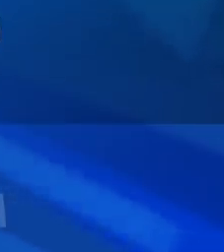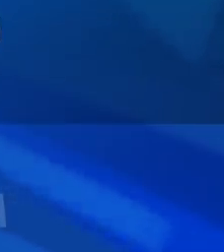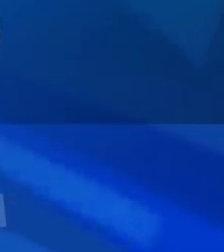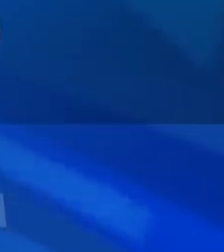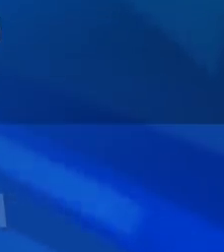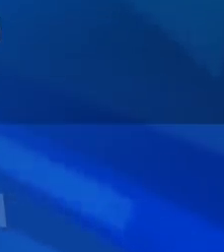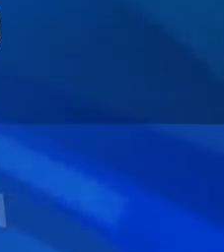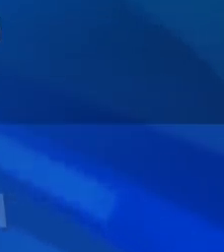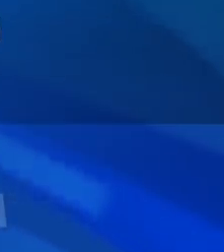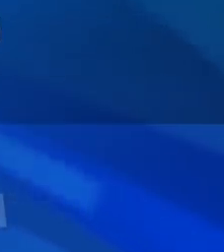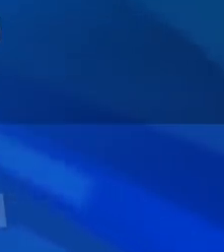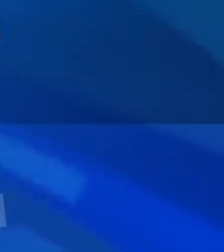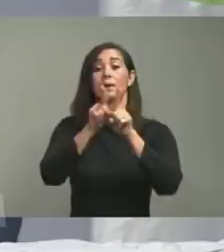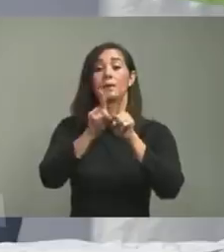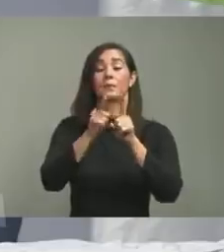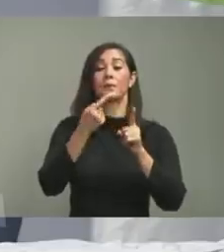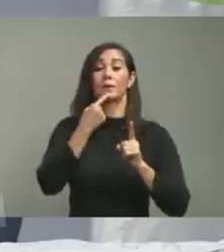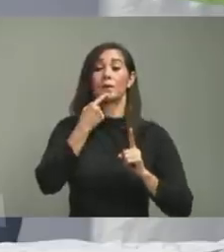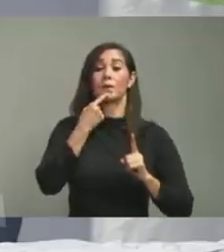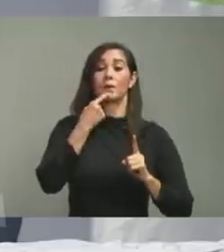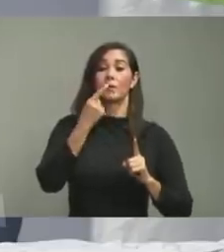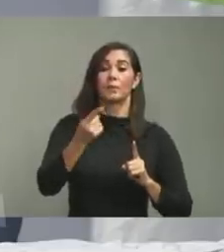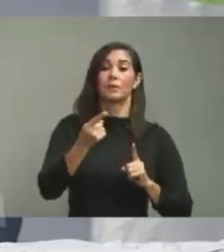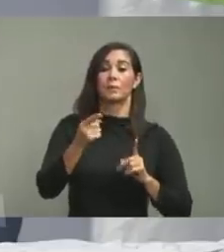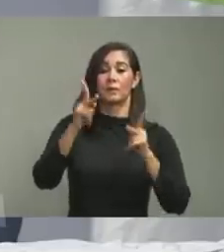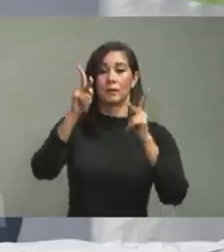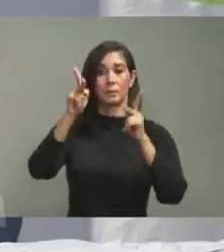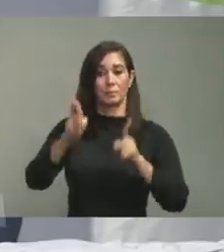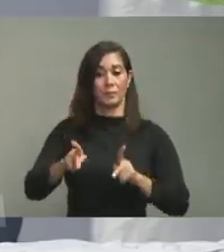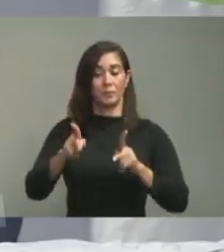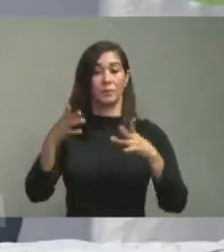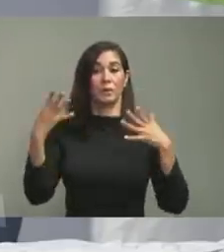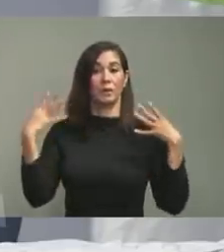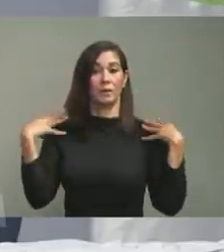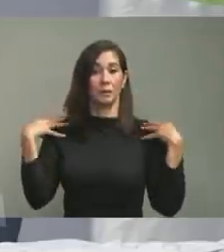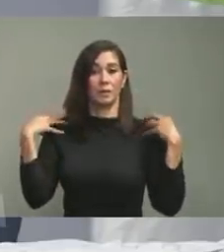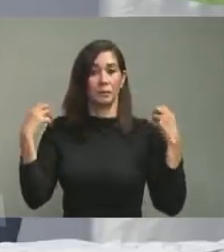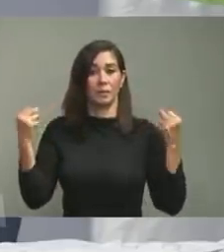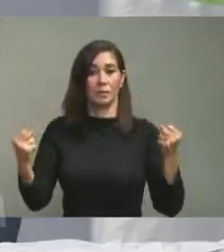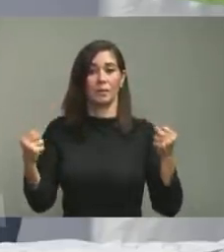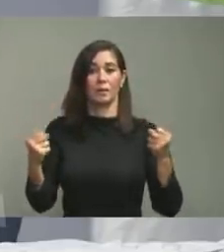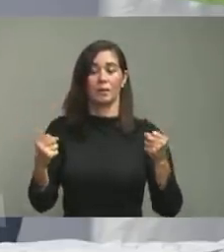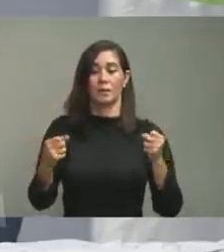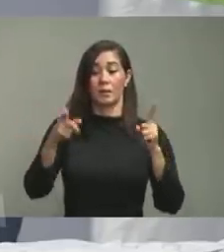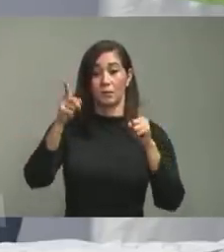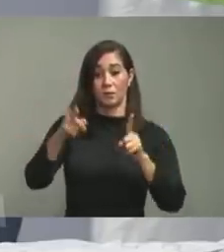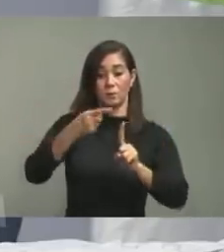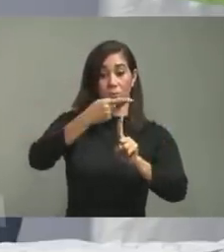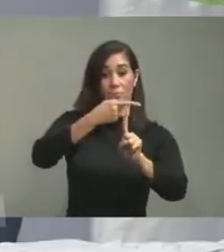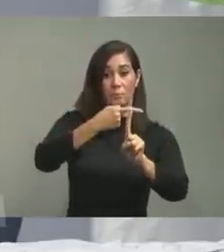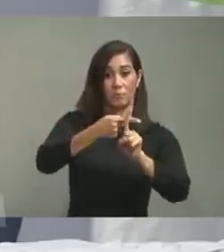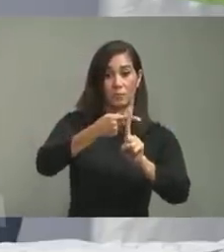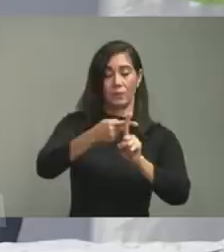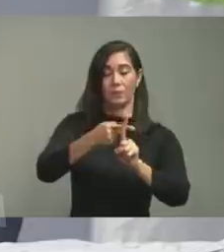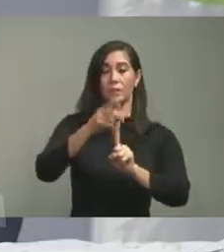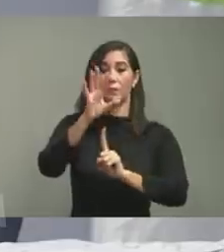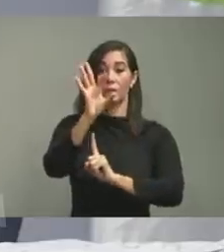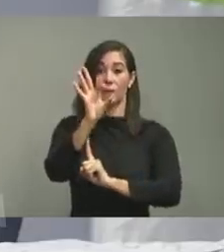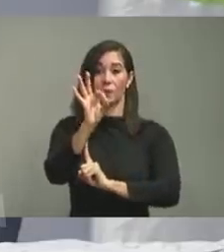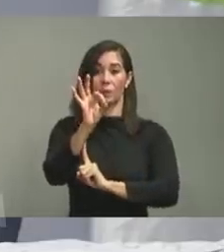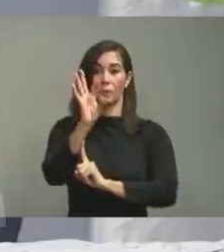y Espaillat con 10. En el personal de salud, el número de confirmados es de 96.